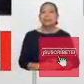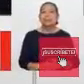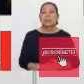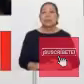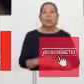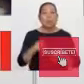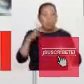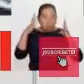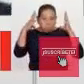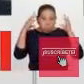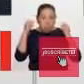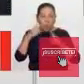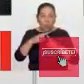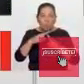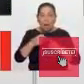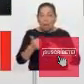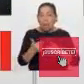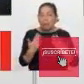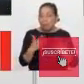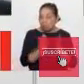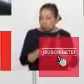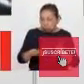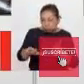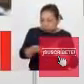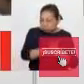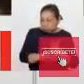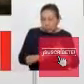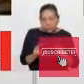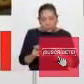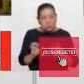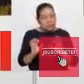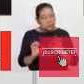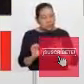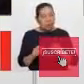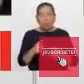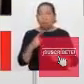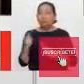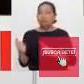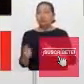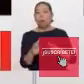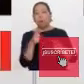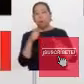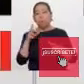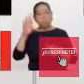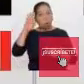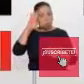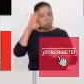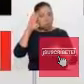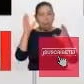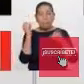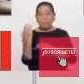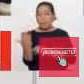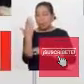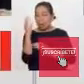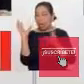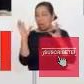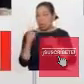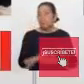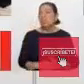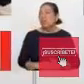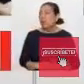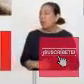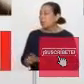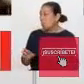la Tupac Amaru, todo eso nosotros lo tenemos mapeado, realizando permanentes rondas en el día y en la noche, ¿no? ¿Qué le comunicaba el